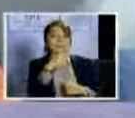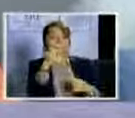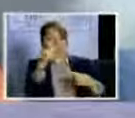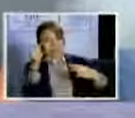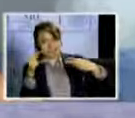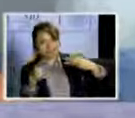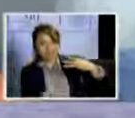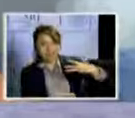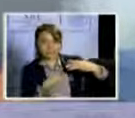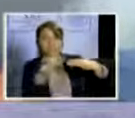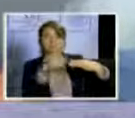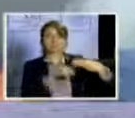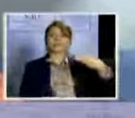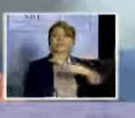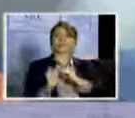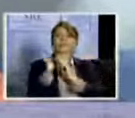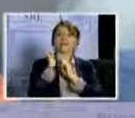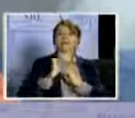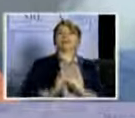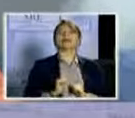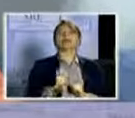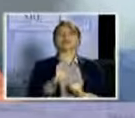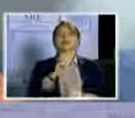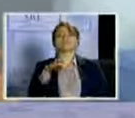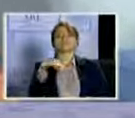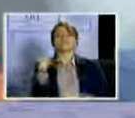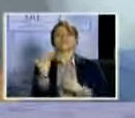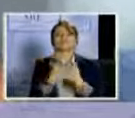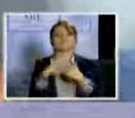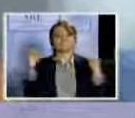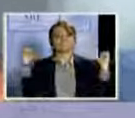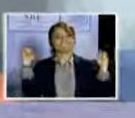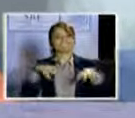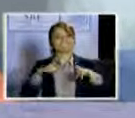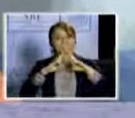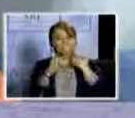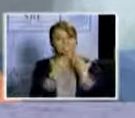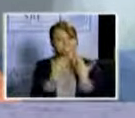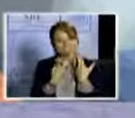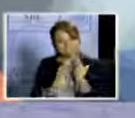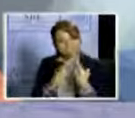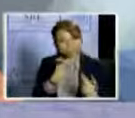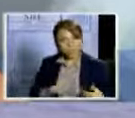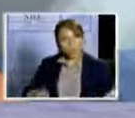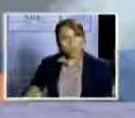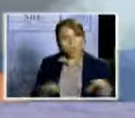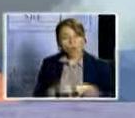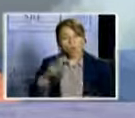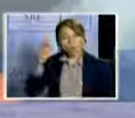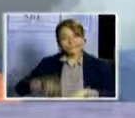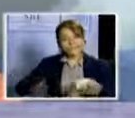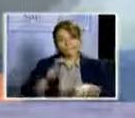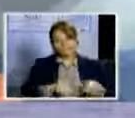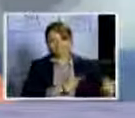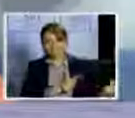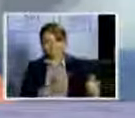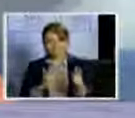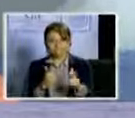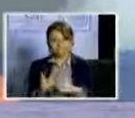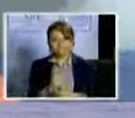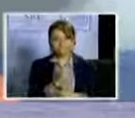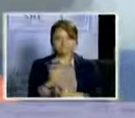indefectiblemente a una nueva convención para el control de cualquiera de los aspectos de las armas. Es triste y paradójico, México